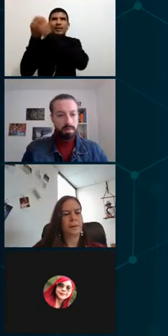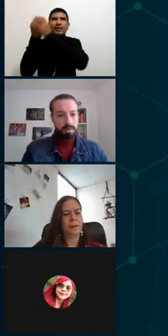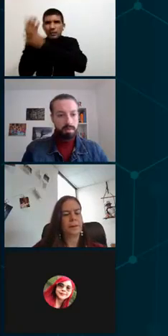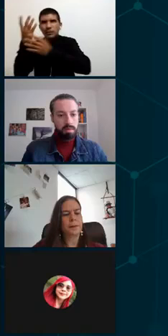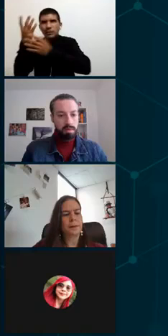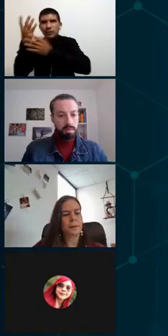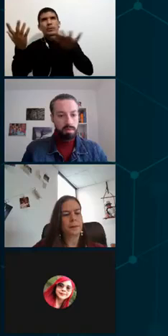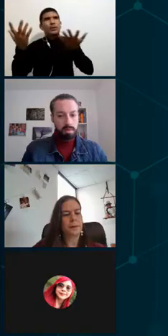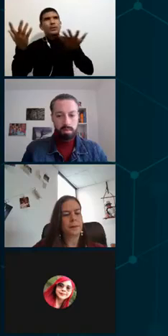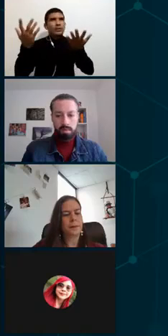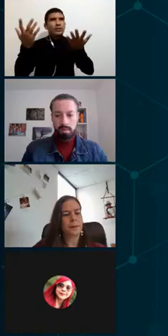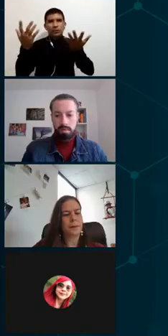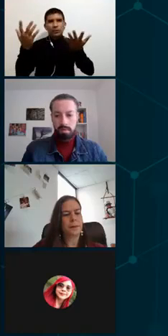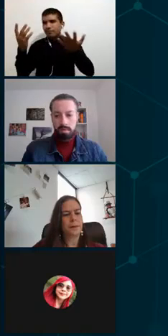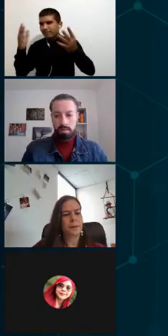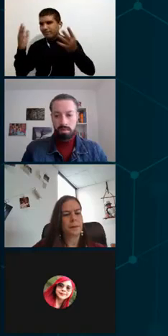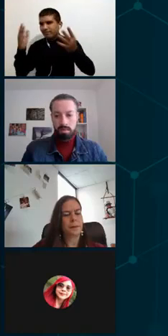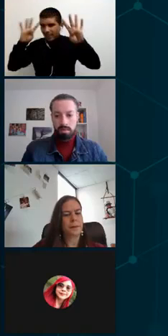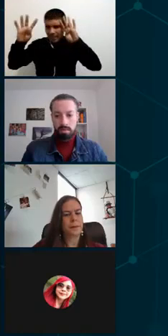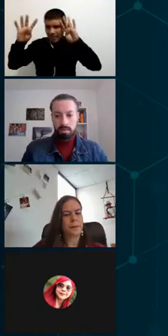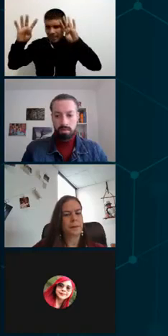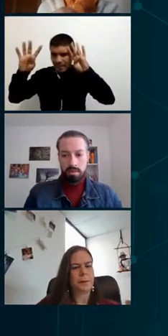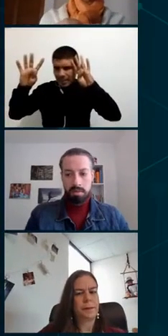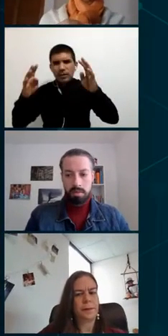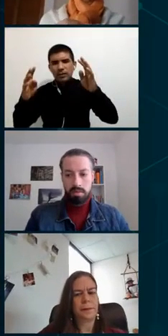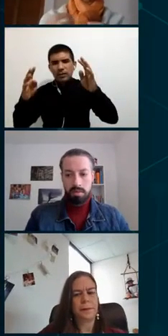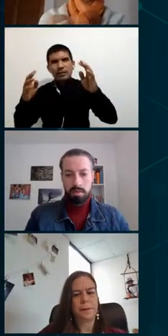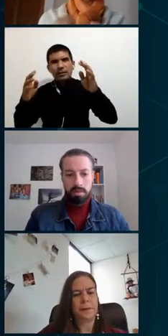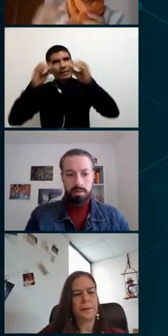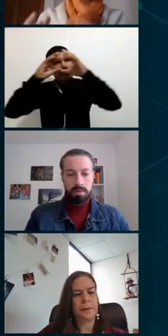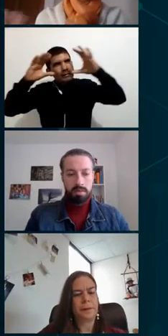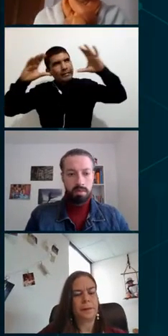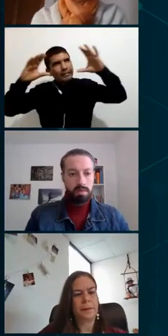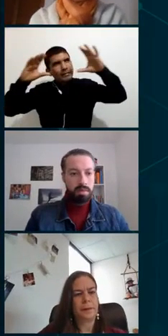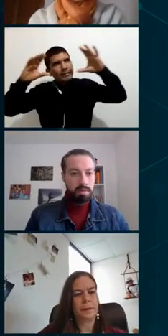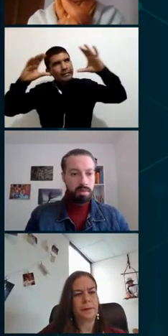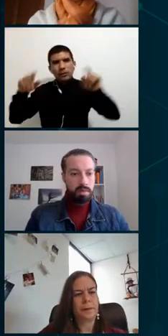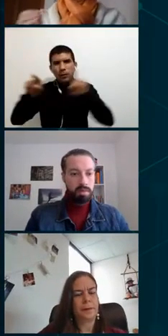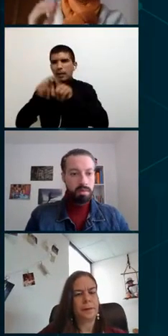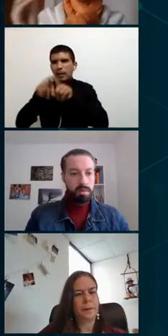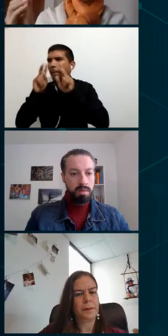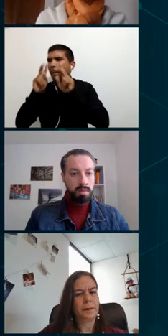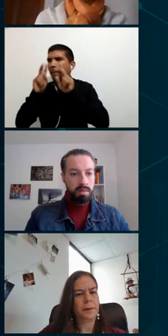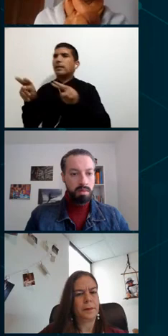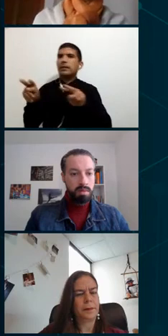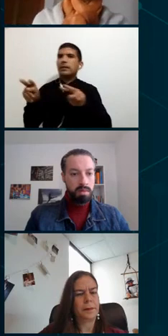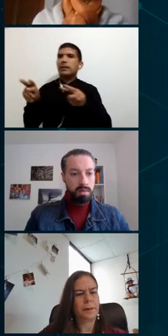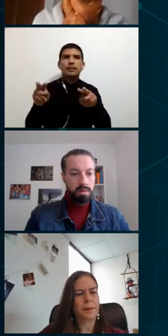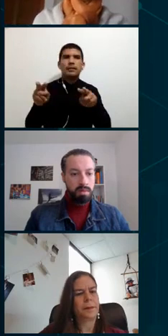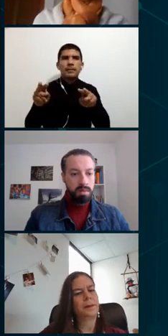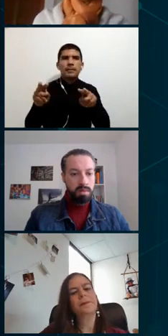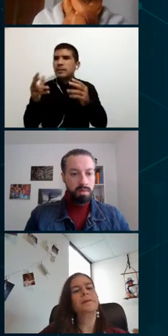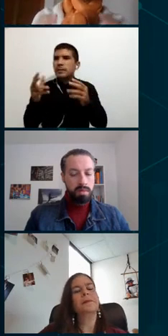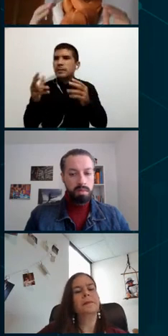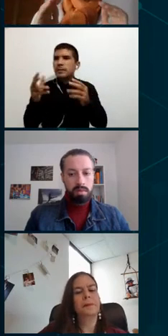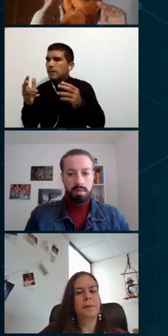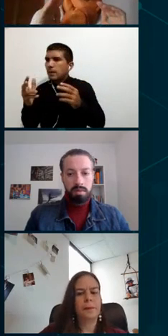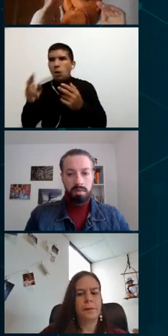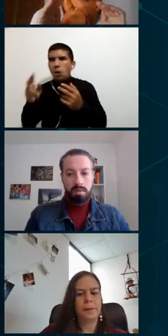con lo que alcanzo a ir viendo, porque voy a ir teniendo que ir descubriendo y voy a ir viendo ciertas